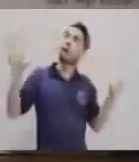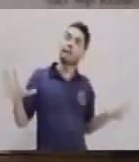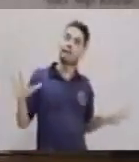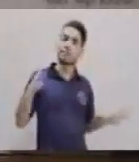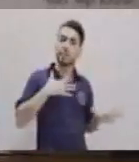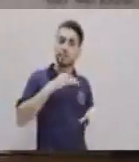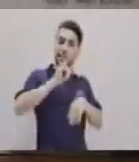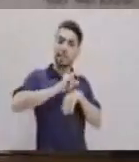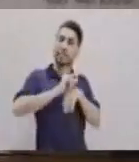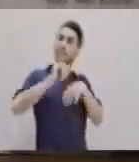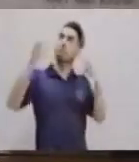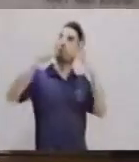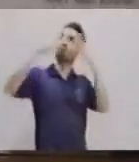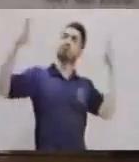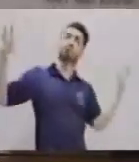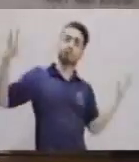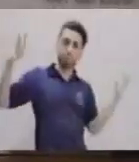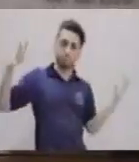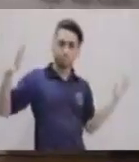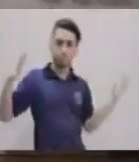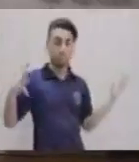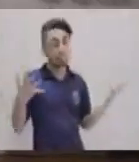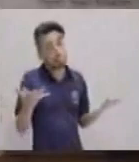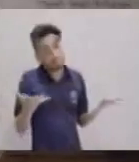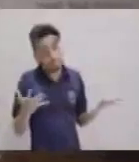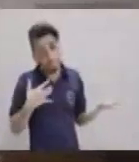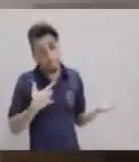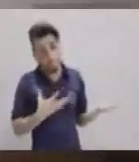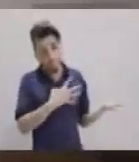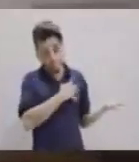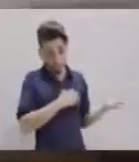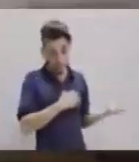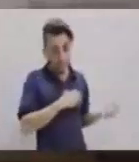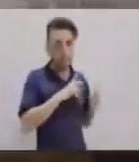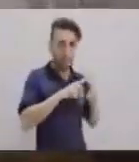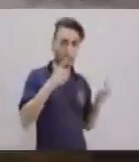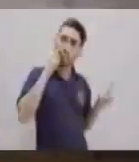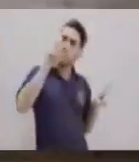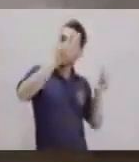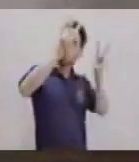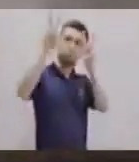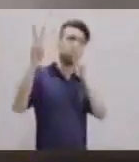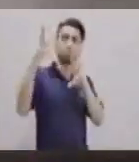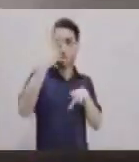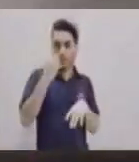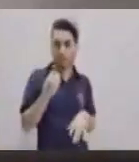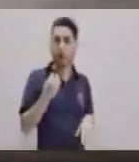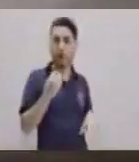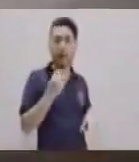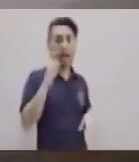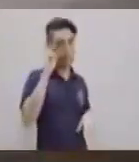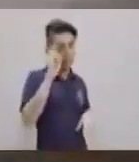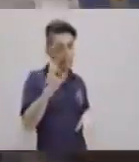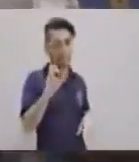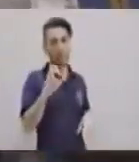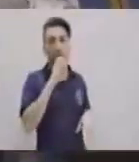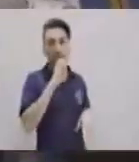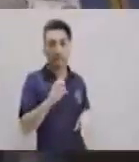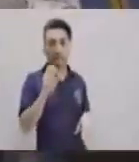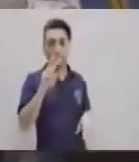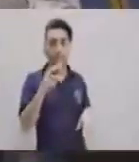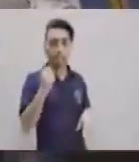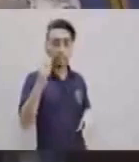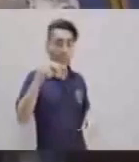nuestra catedral. Y entonces, aunque sean muy duros, él busca la belleza, y esa es la vanguardia. Si se dan cuenta en